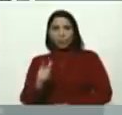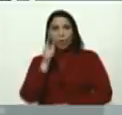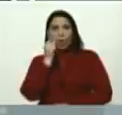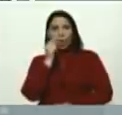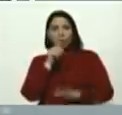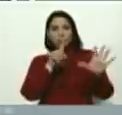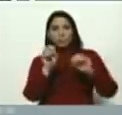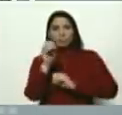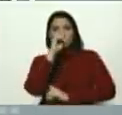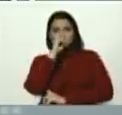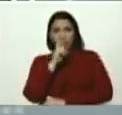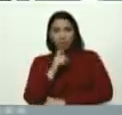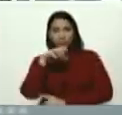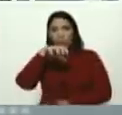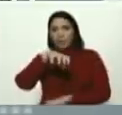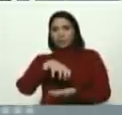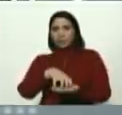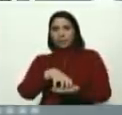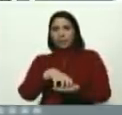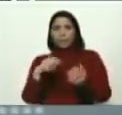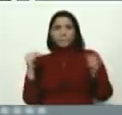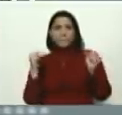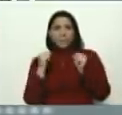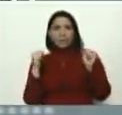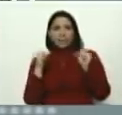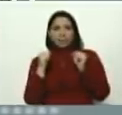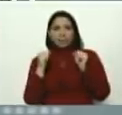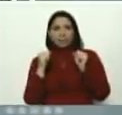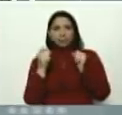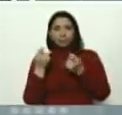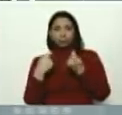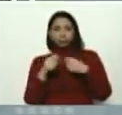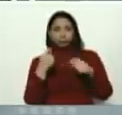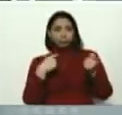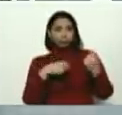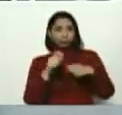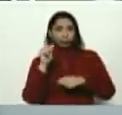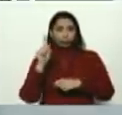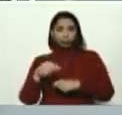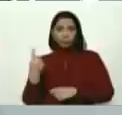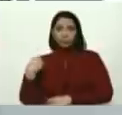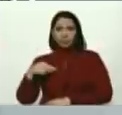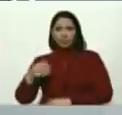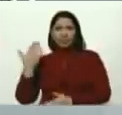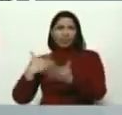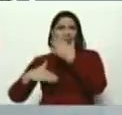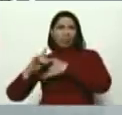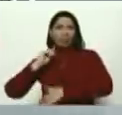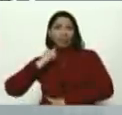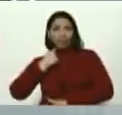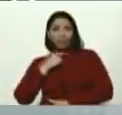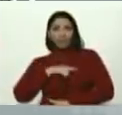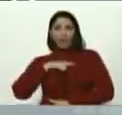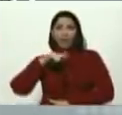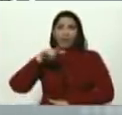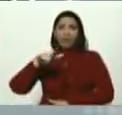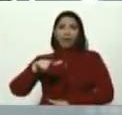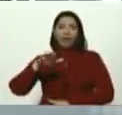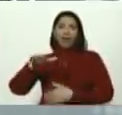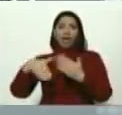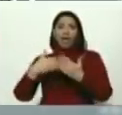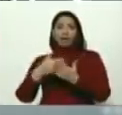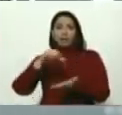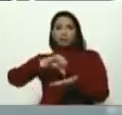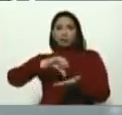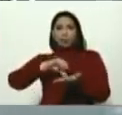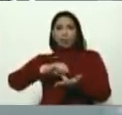de 60 años de edad del estado Mérida, es comerciante y también tiene antecedentes de viaje a la ciudad de